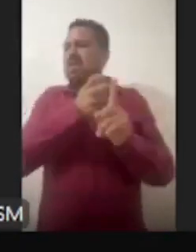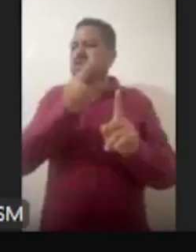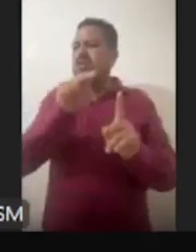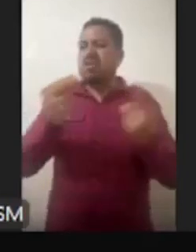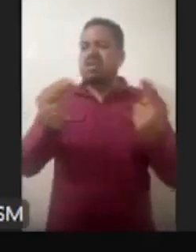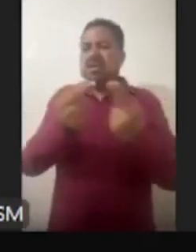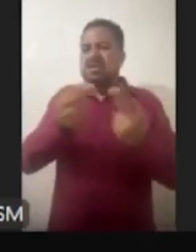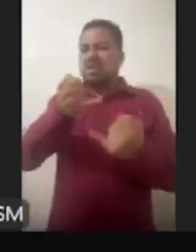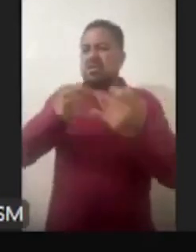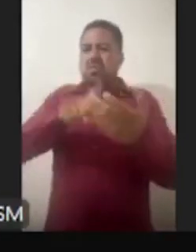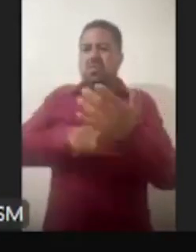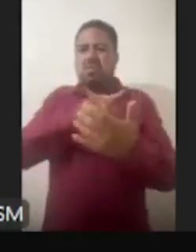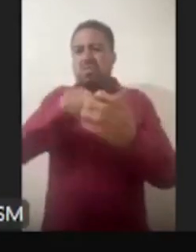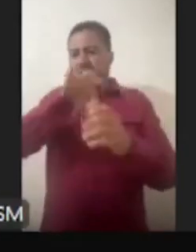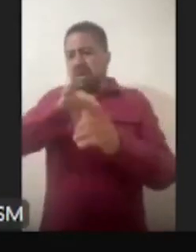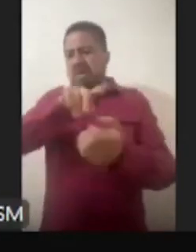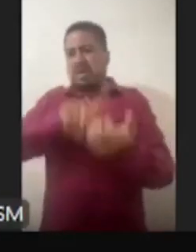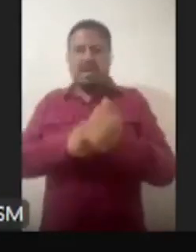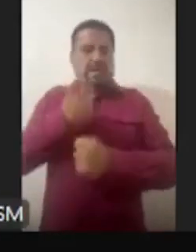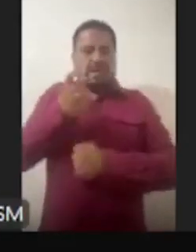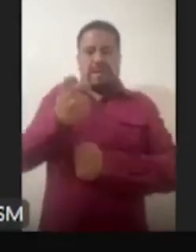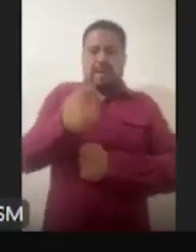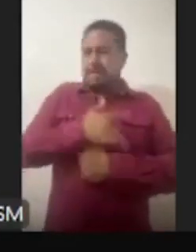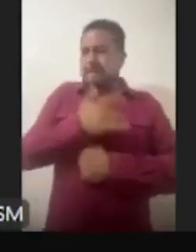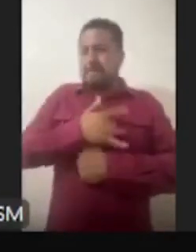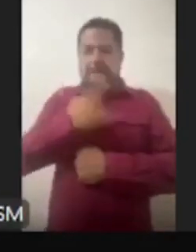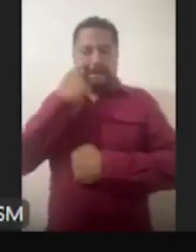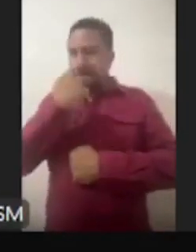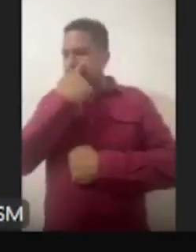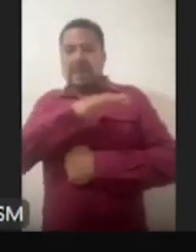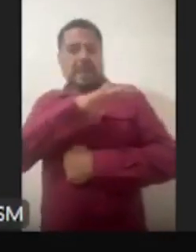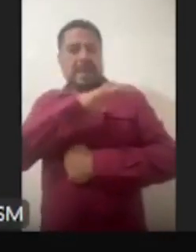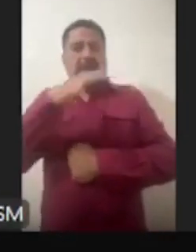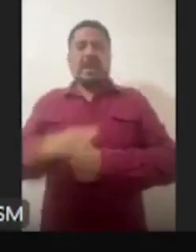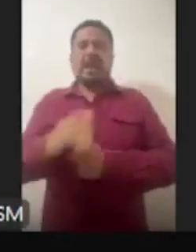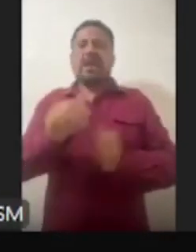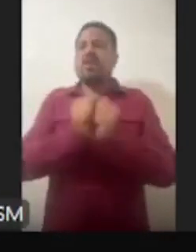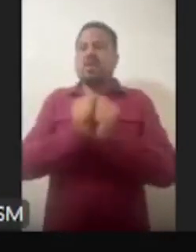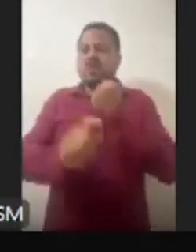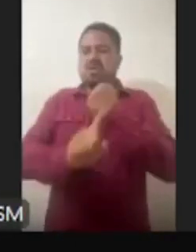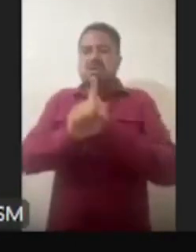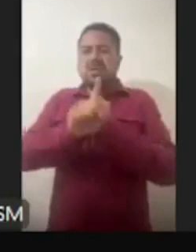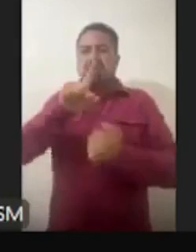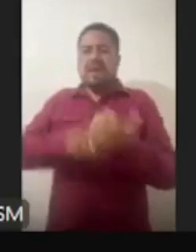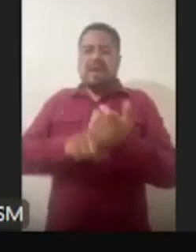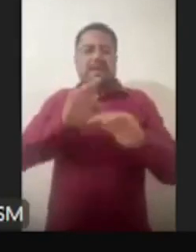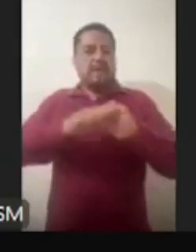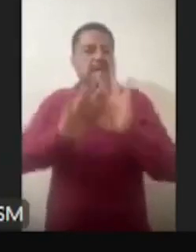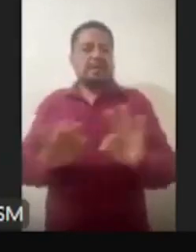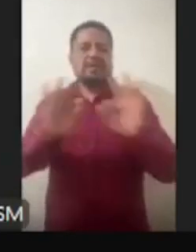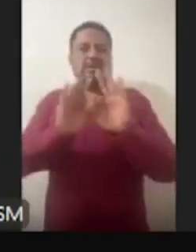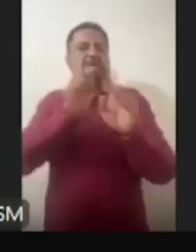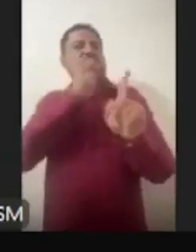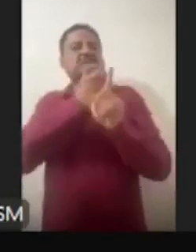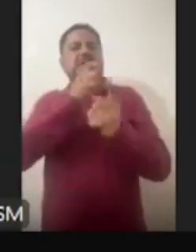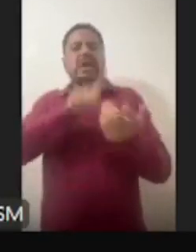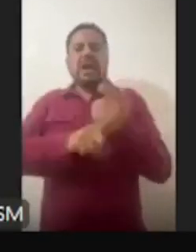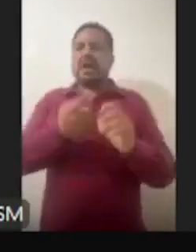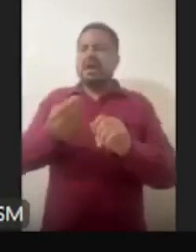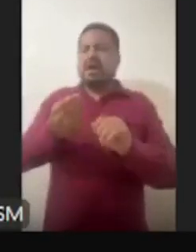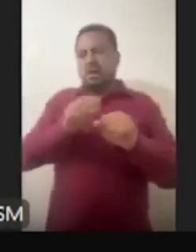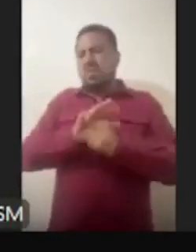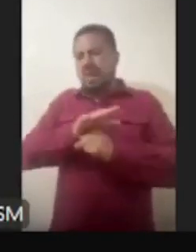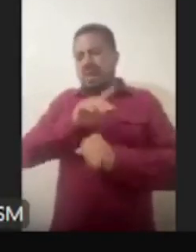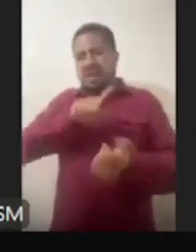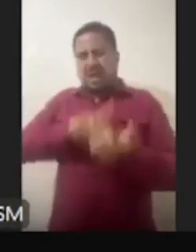sentido. Además, por lo general, el efecto de estar sub judice es un acto que se encuentra dentro de la secuela procesal o cadena impugnativa,